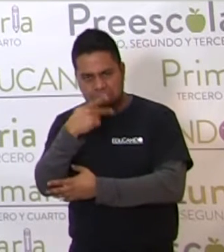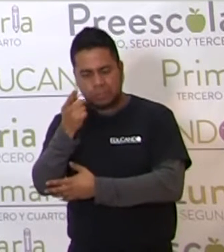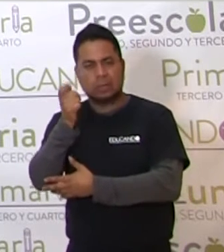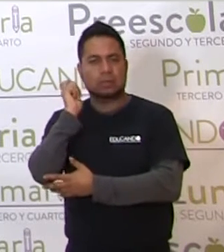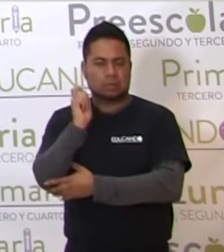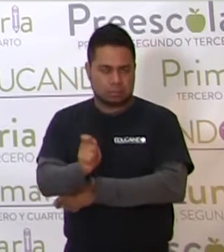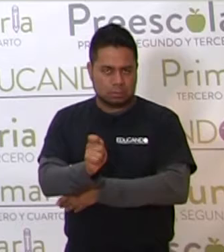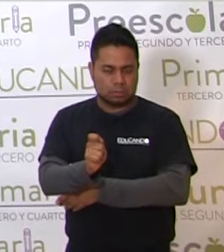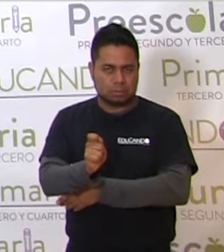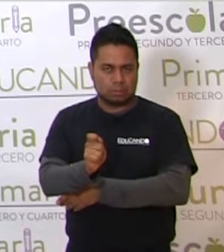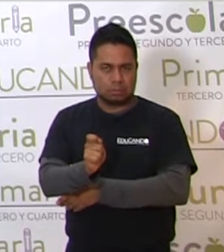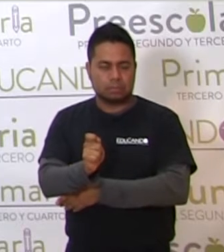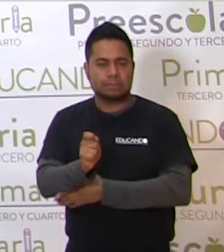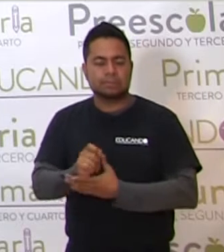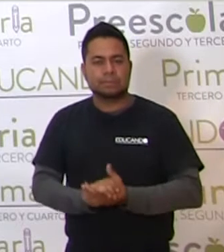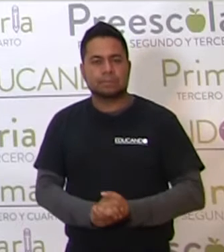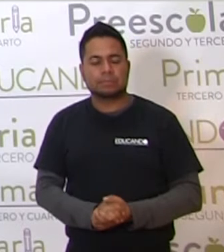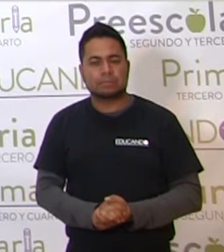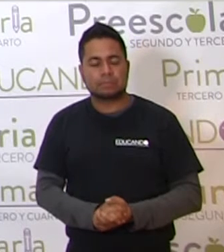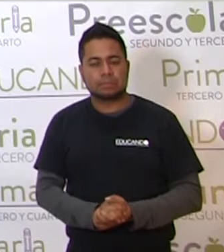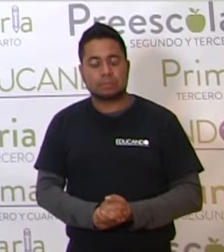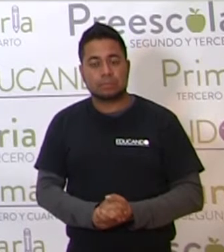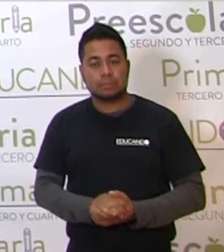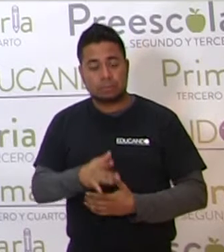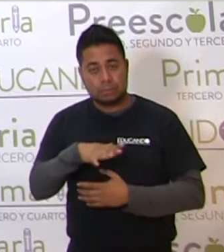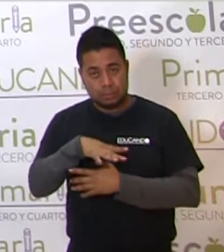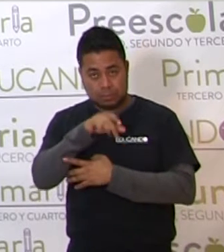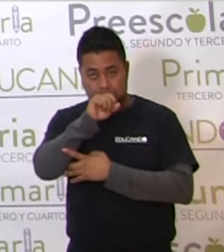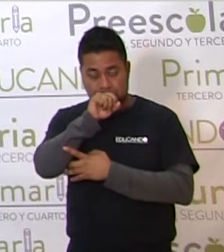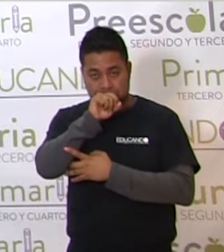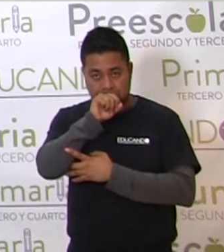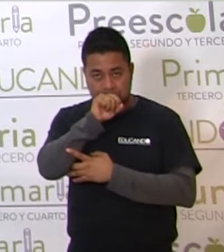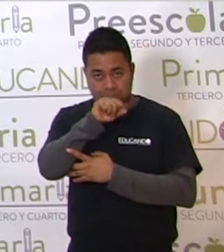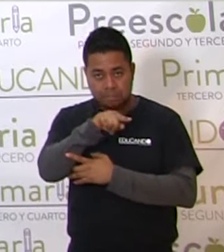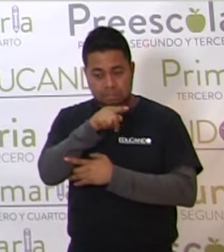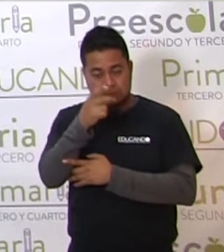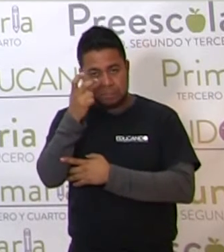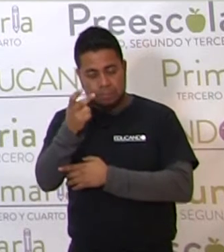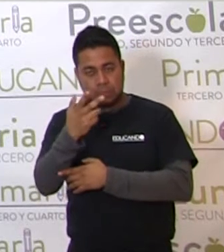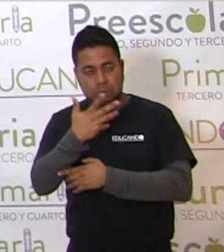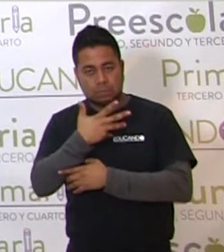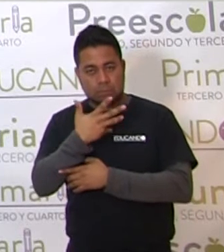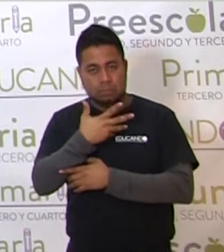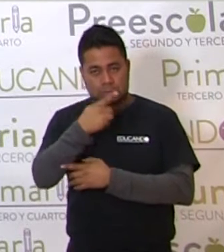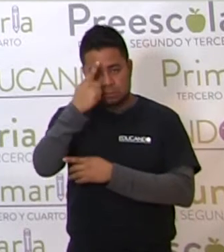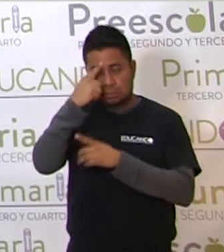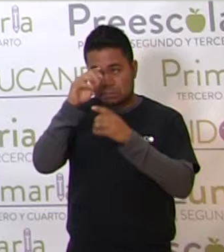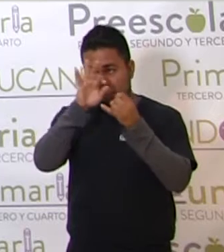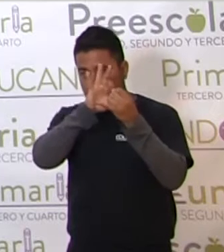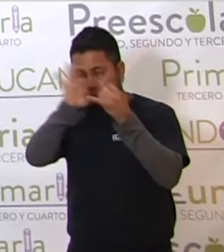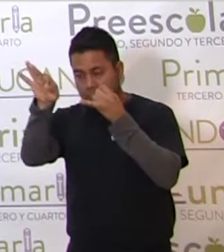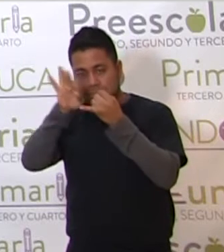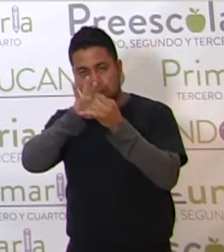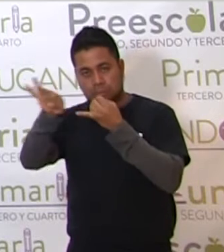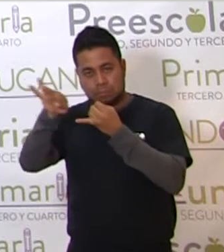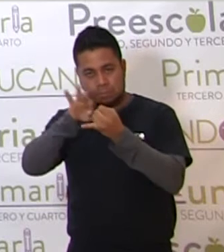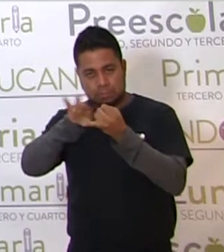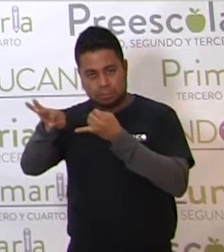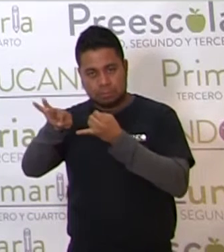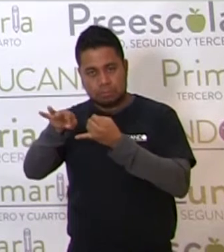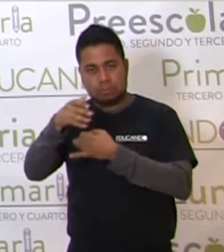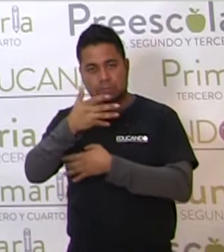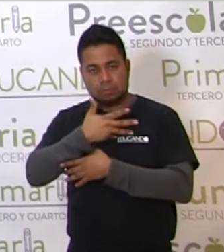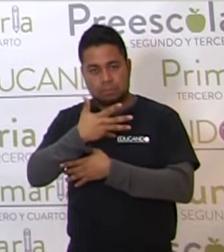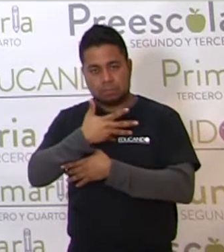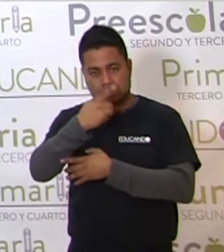identificando también que va a estar en la parte final